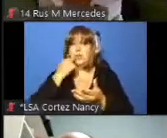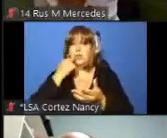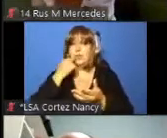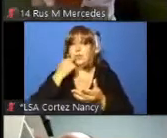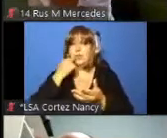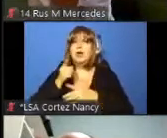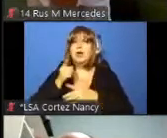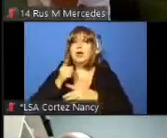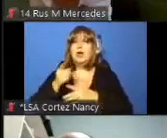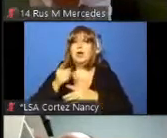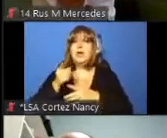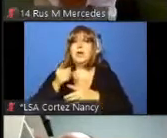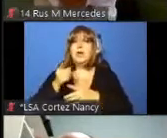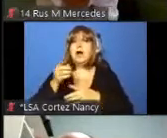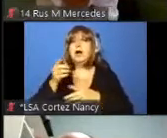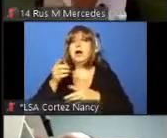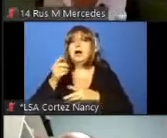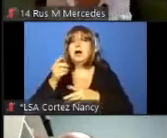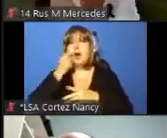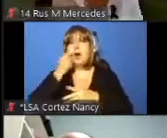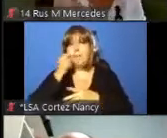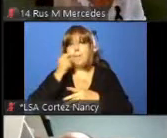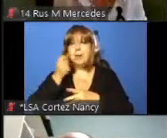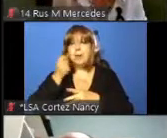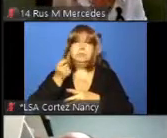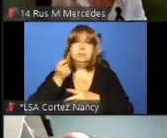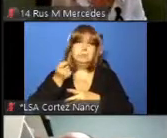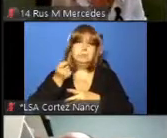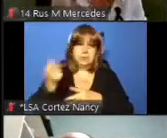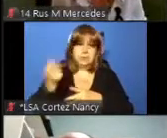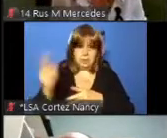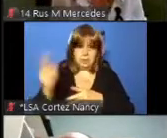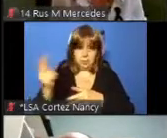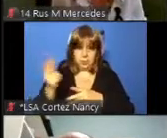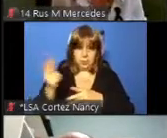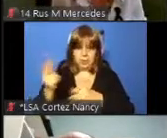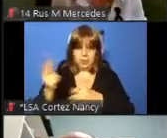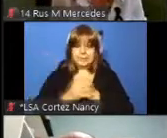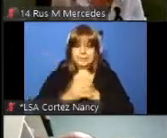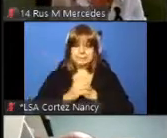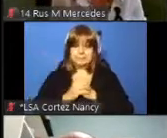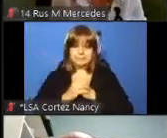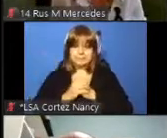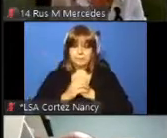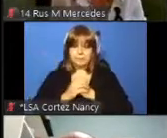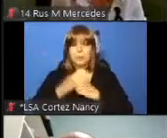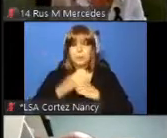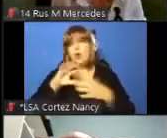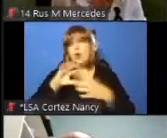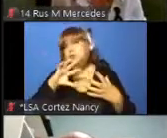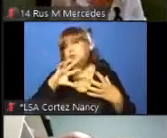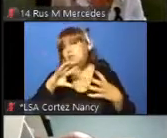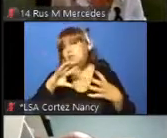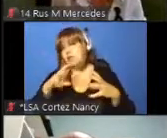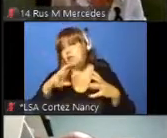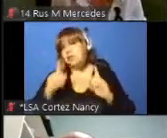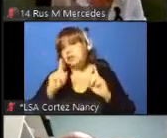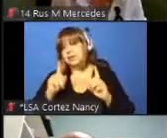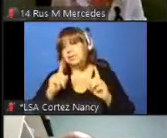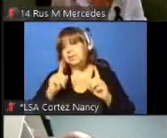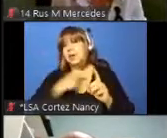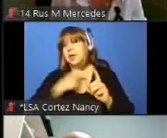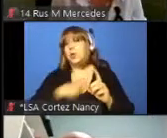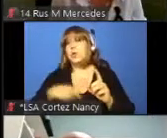machista que deriva en casos de femicidio sino en otro tipo de actuación del del estado en la cual se